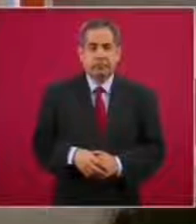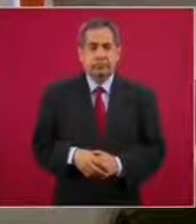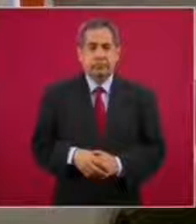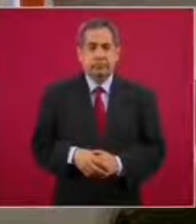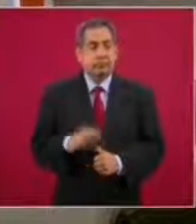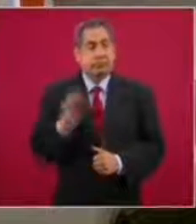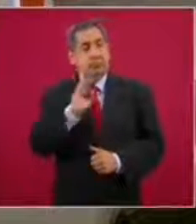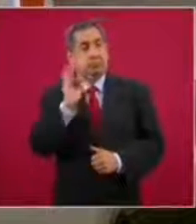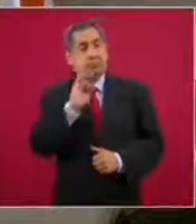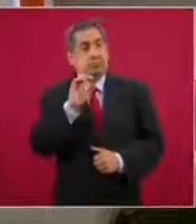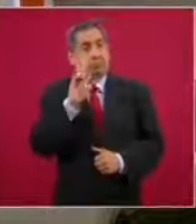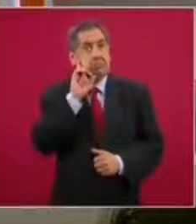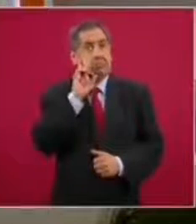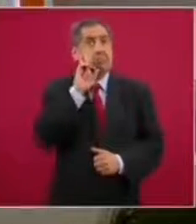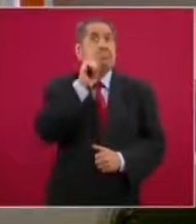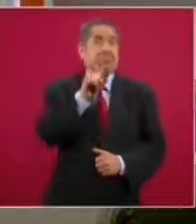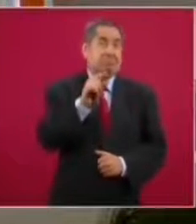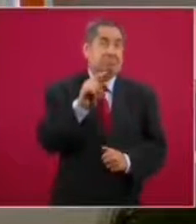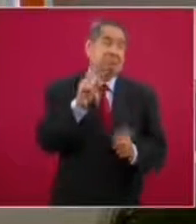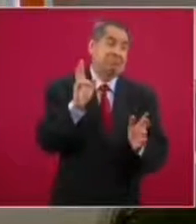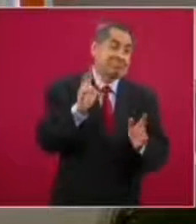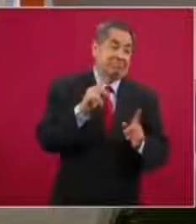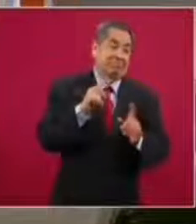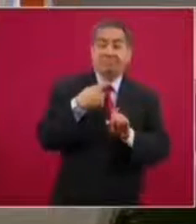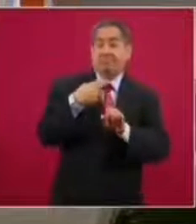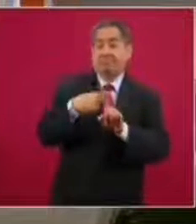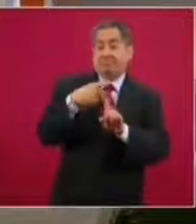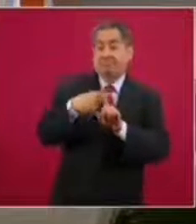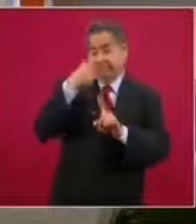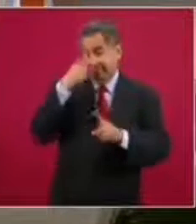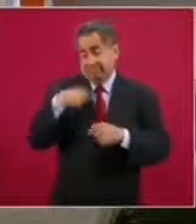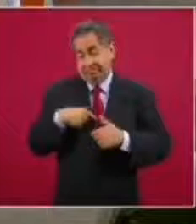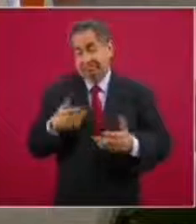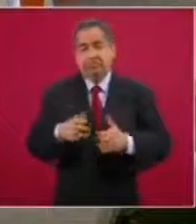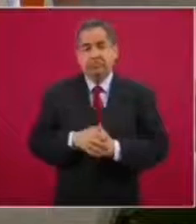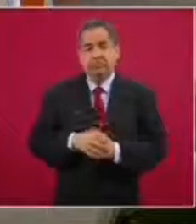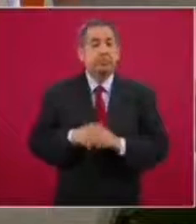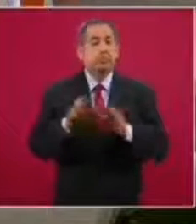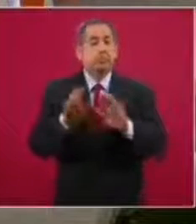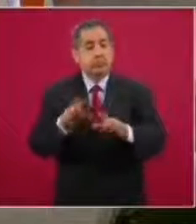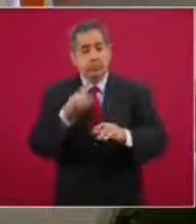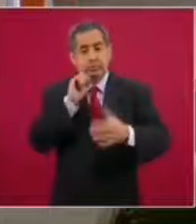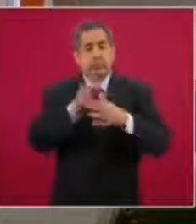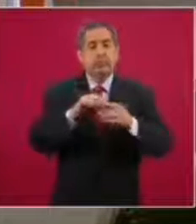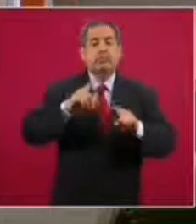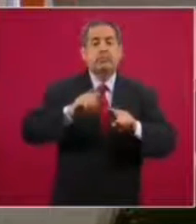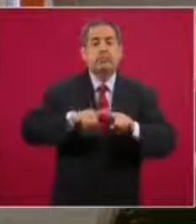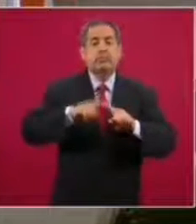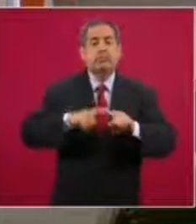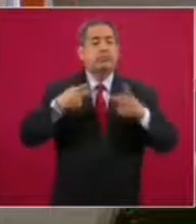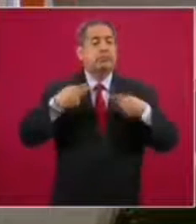A lo mejor la de mañana va a salir positiva. Ah, y los personajes.